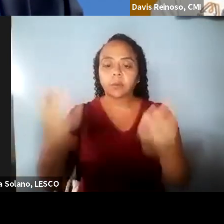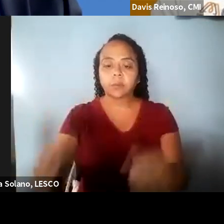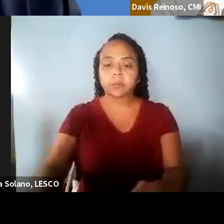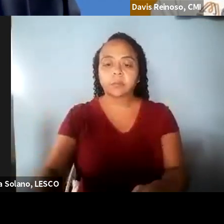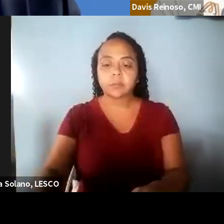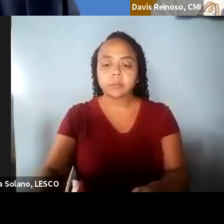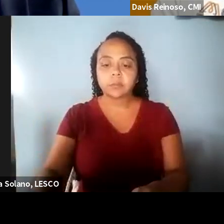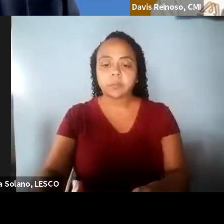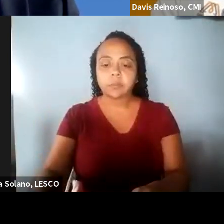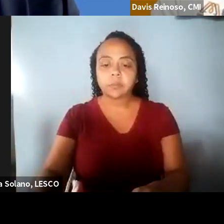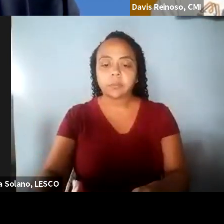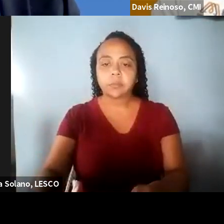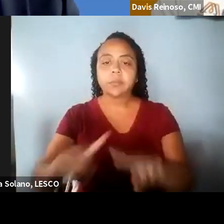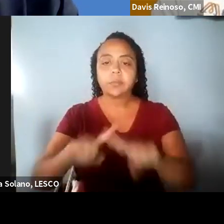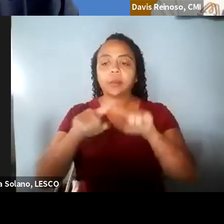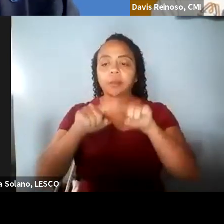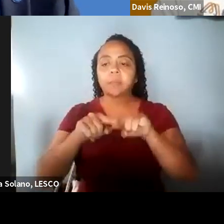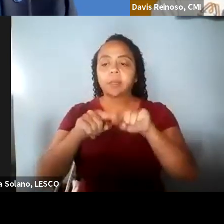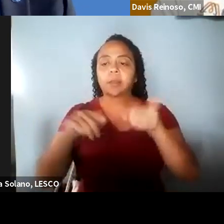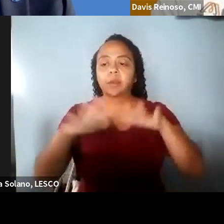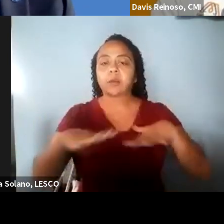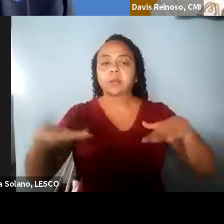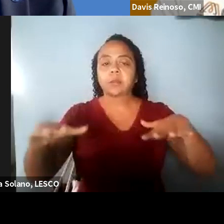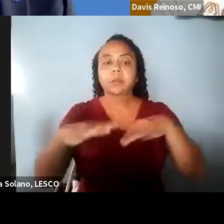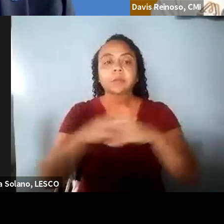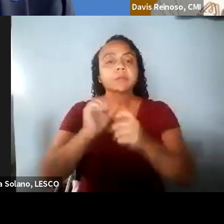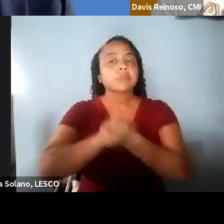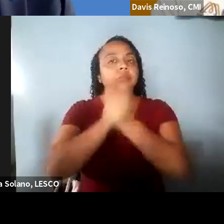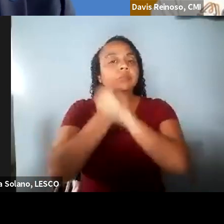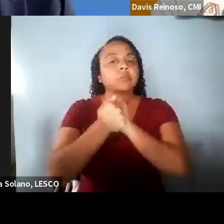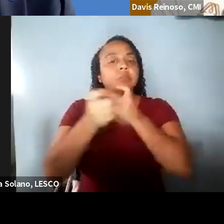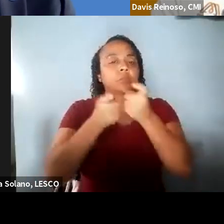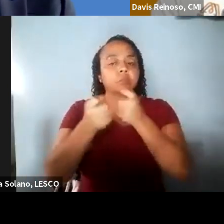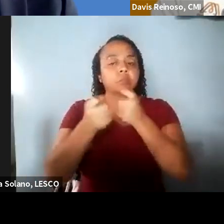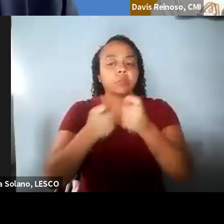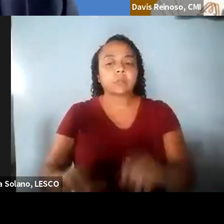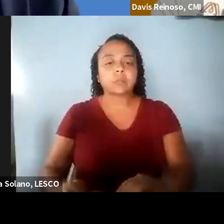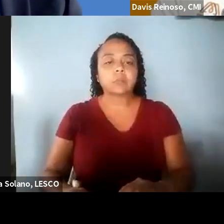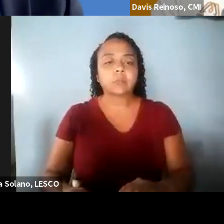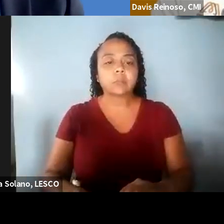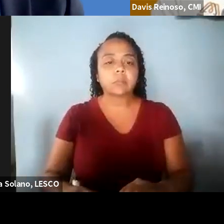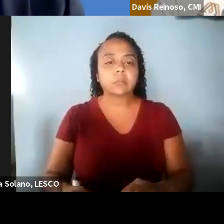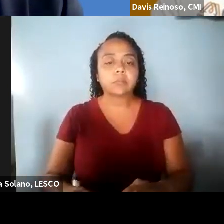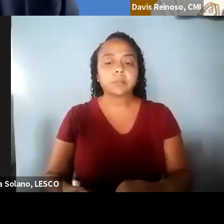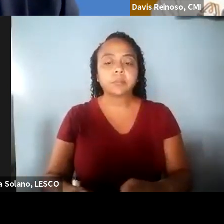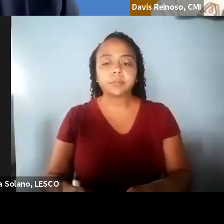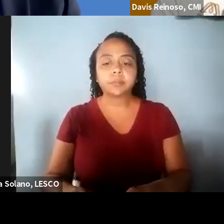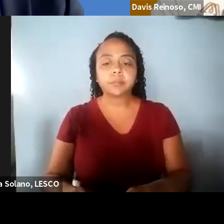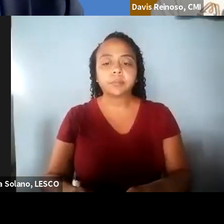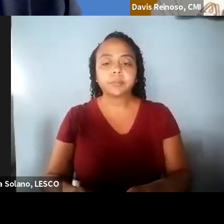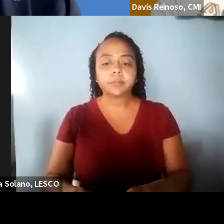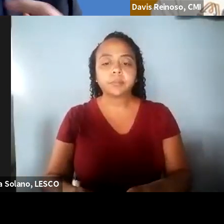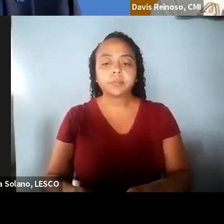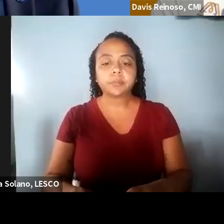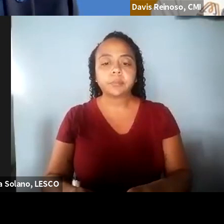que dependen del contexto esto requerirá reformas de marco regulatorio que trabajemos en métricas y que trabajemos en